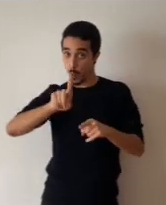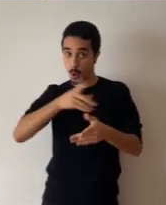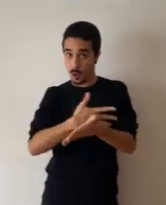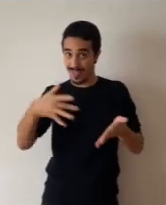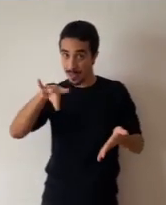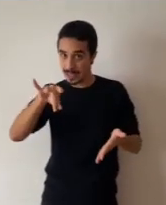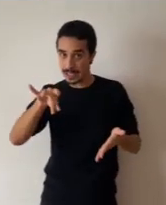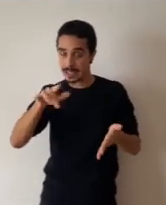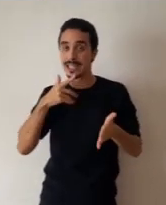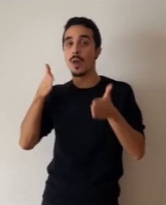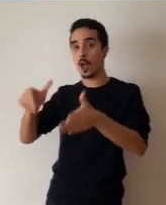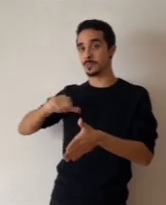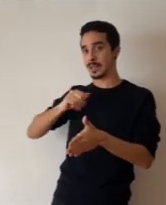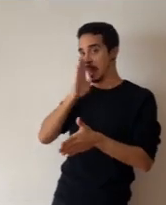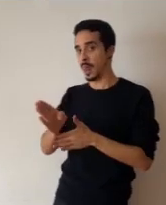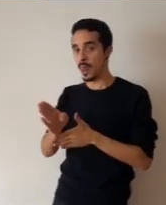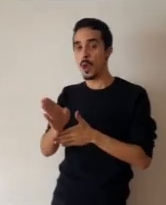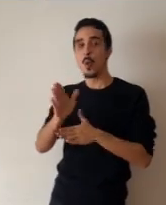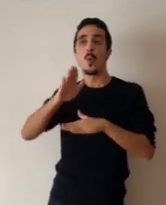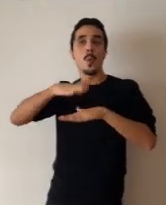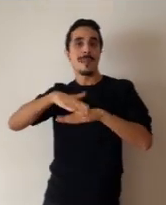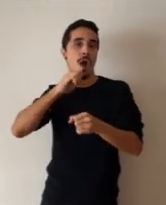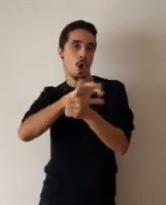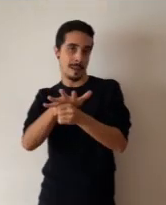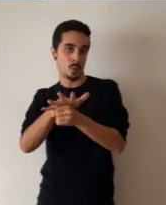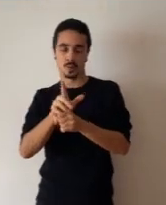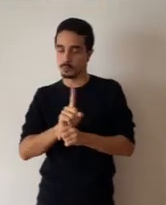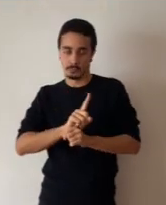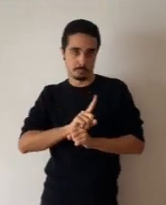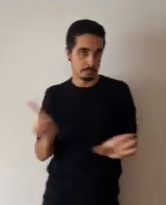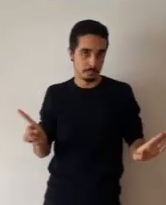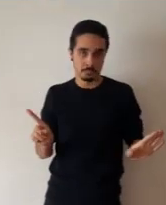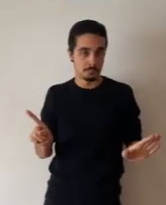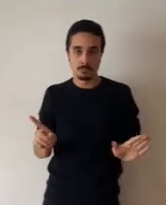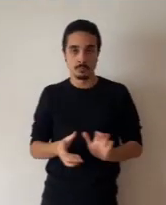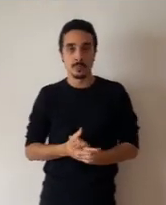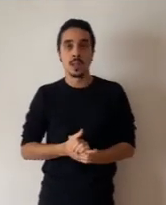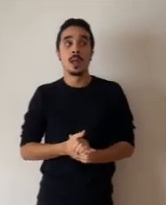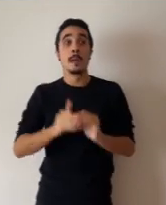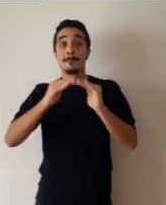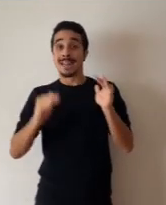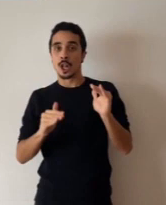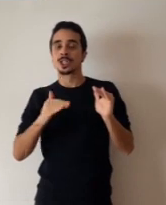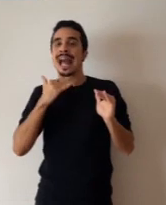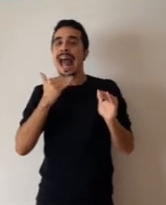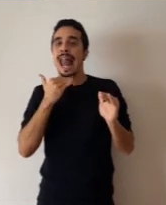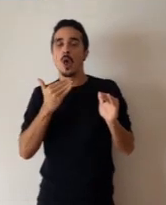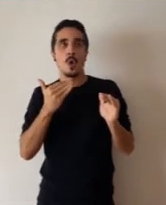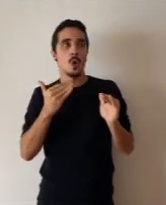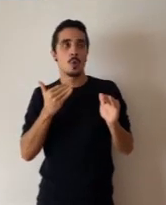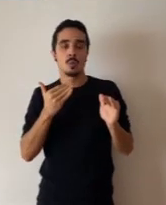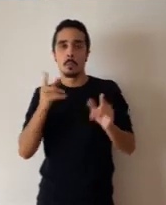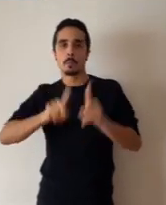con diabetes tipo 1 que haya ingresado por culpa del coronavirus, y menos que esa